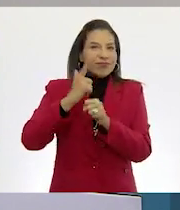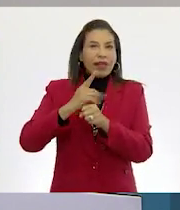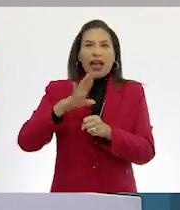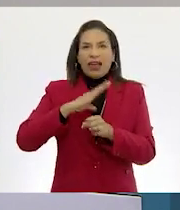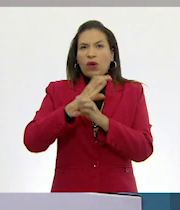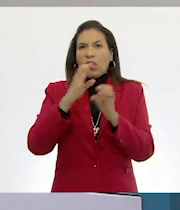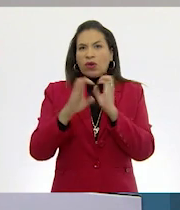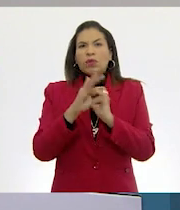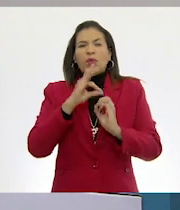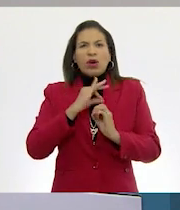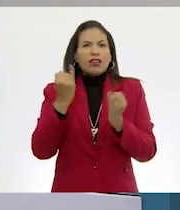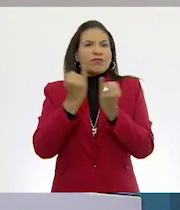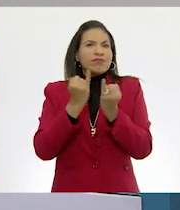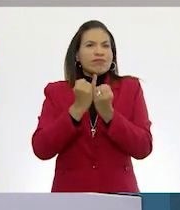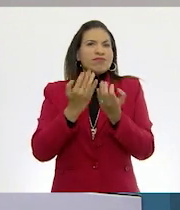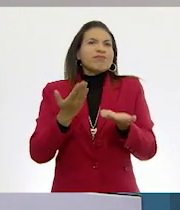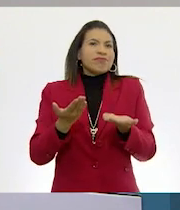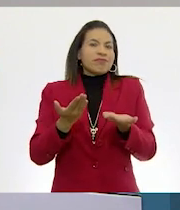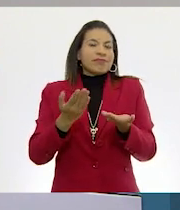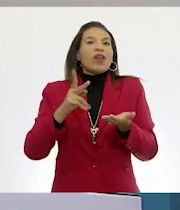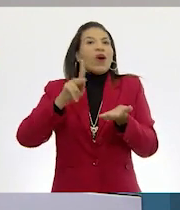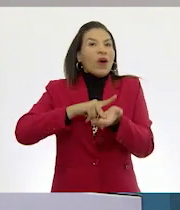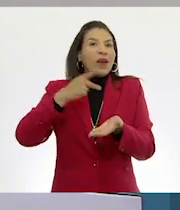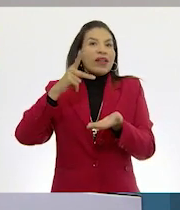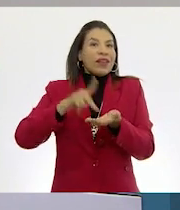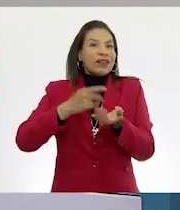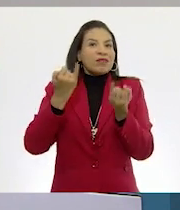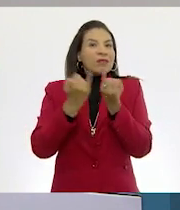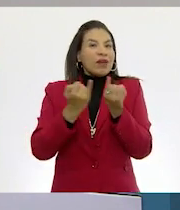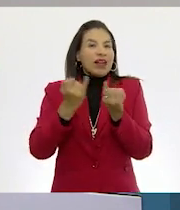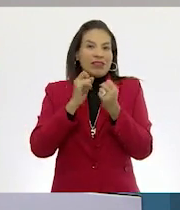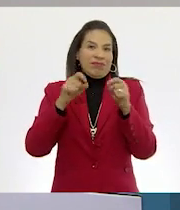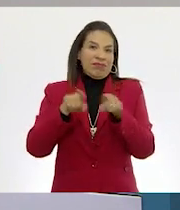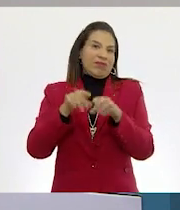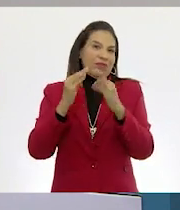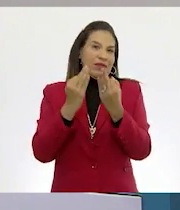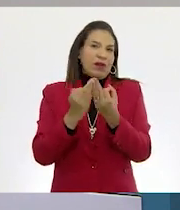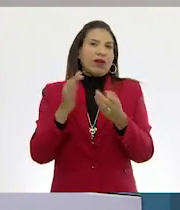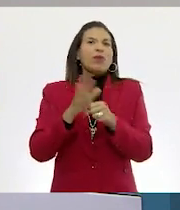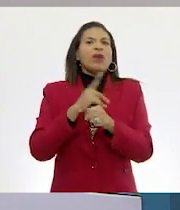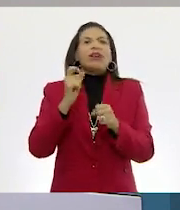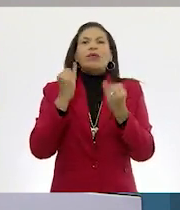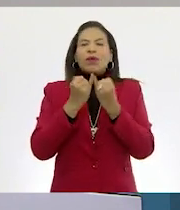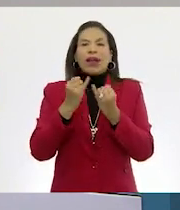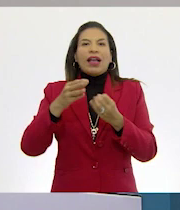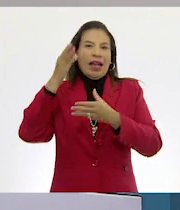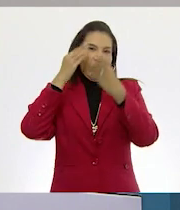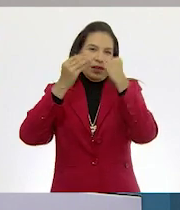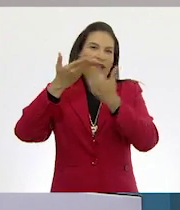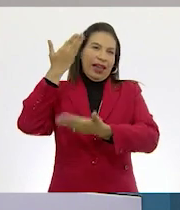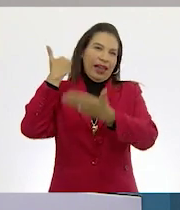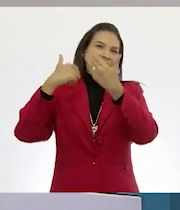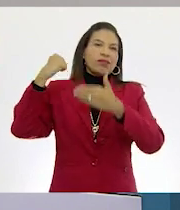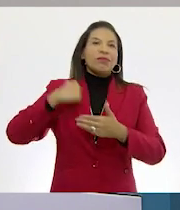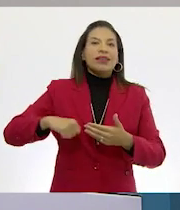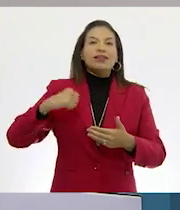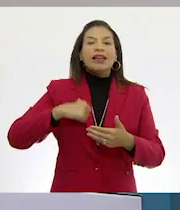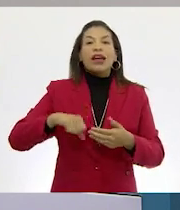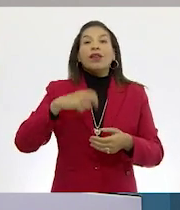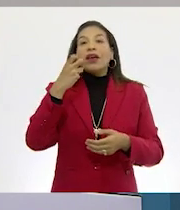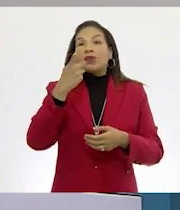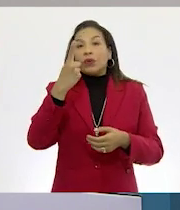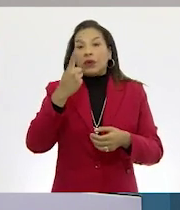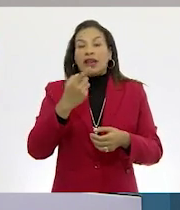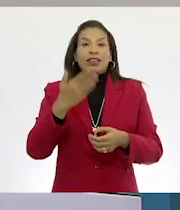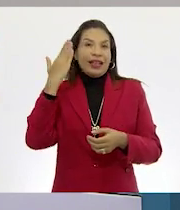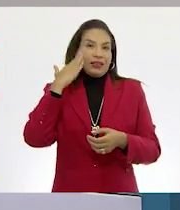hay cosas que pueden llegar a repetirse de alguna manera y porque podemos así aprender de nuestro pasado. Y esta es